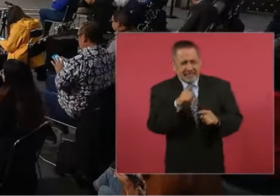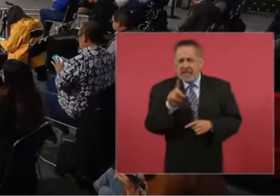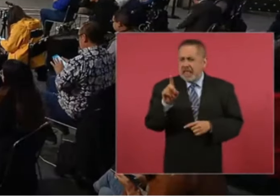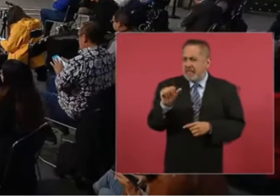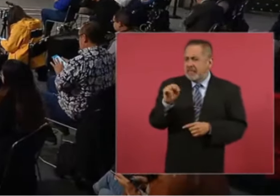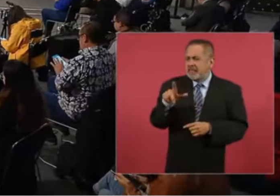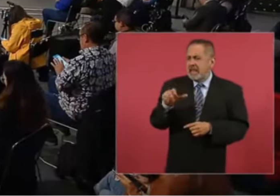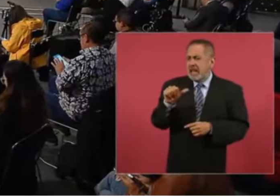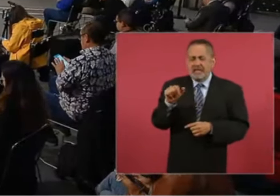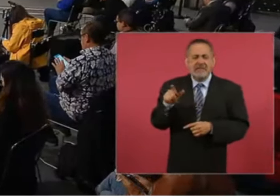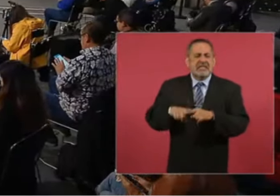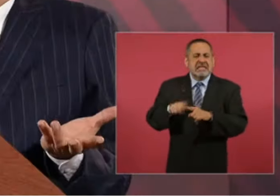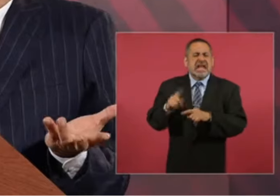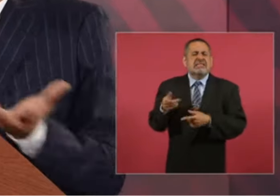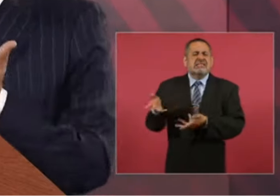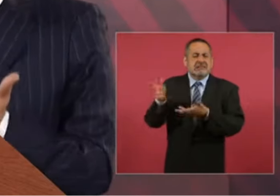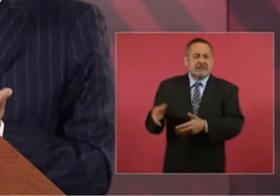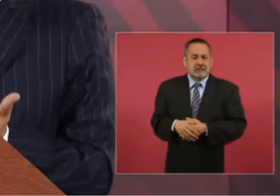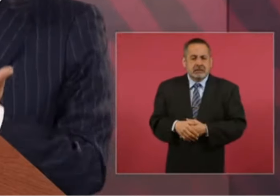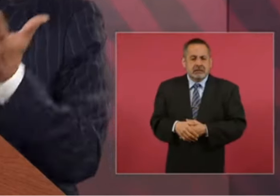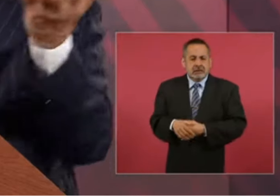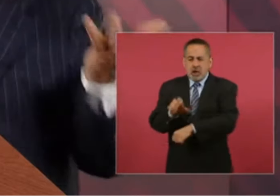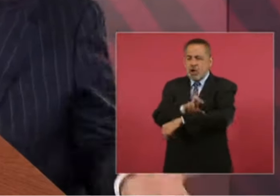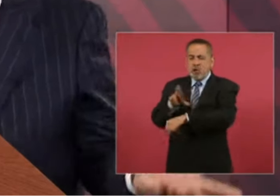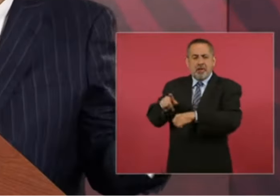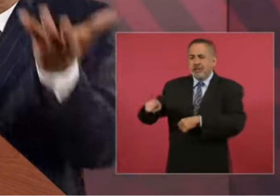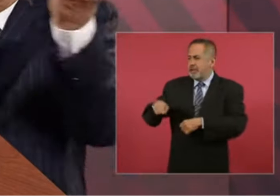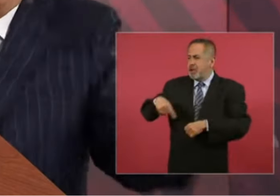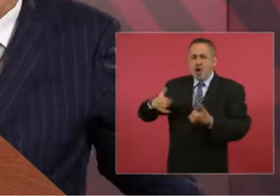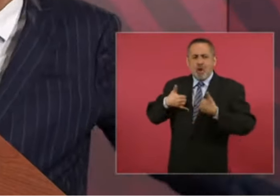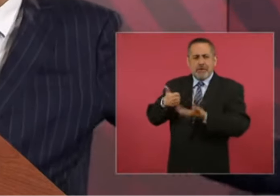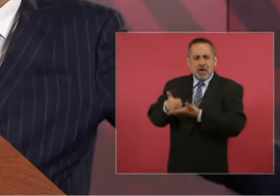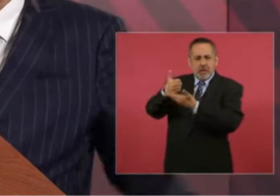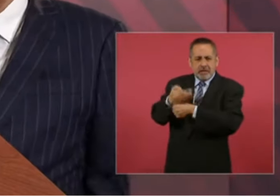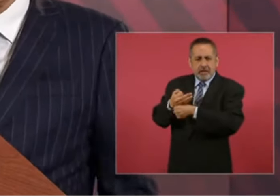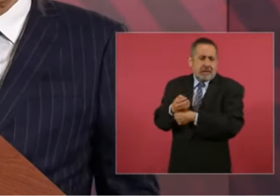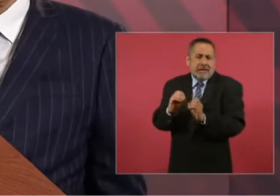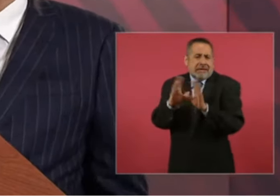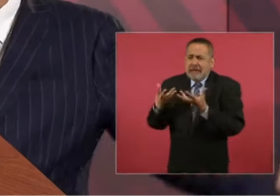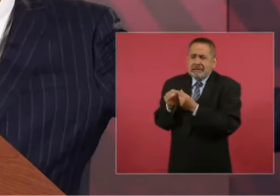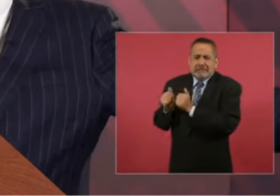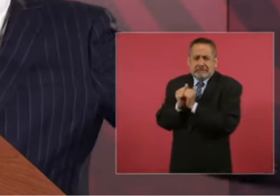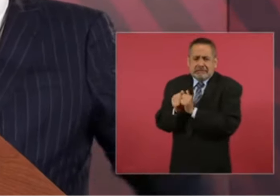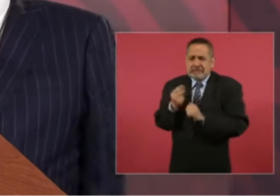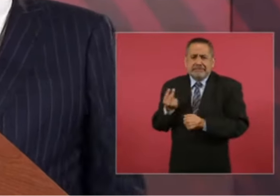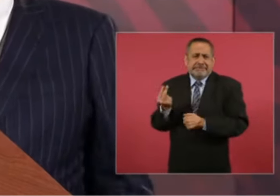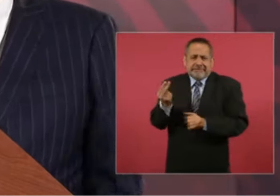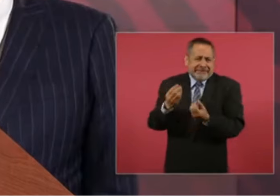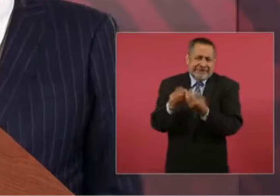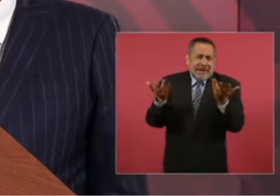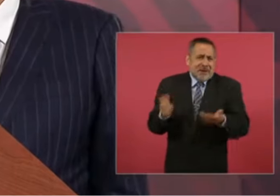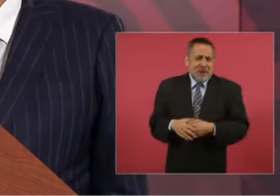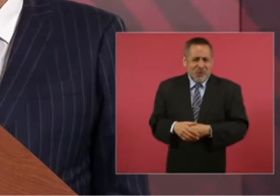Azaf? Es el coordinador de la ayudantía, claro que anda conmigo para todos lados.